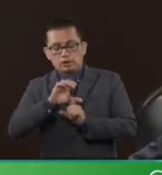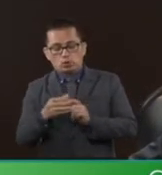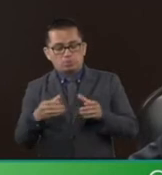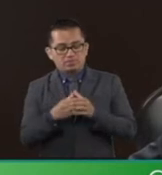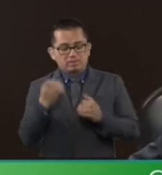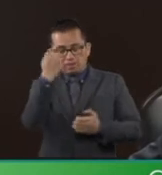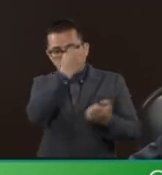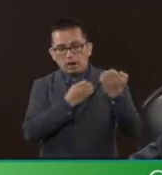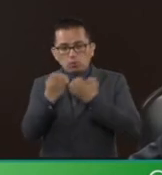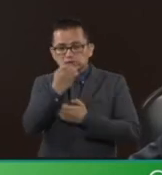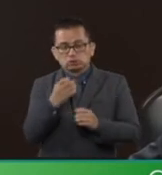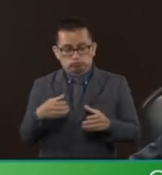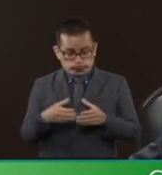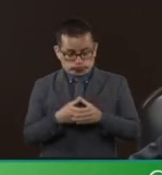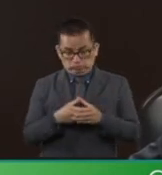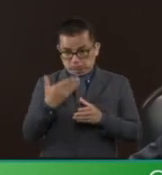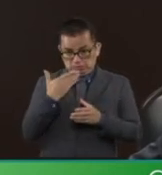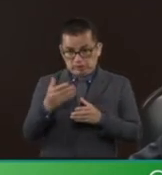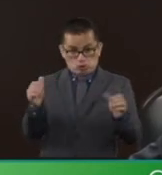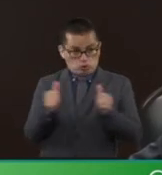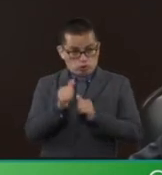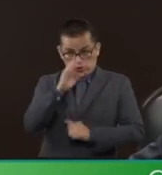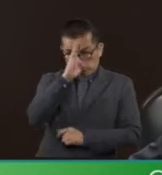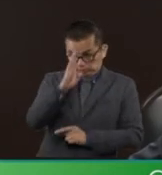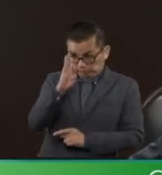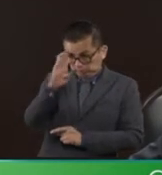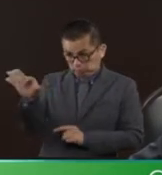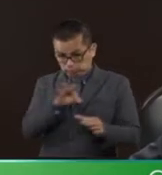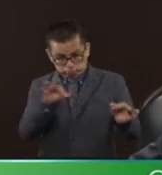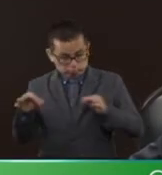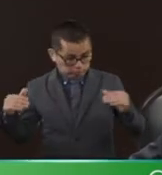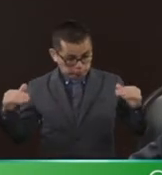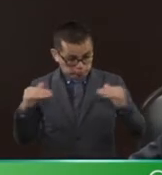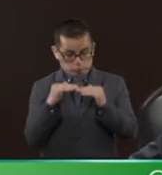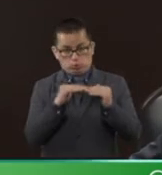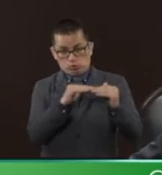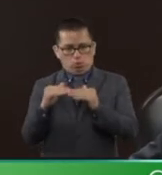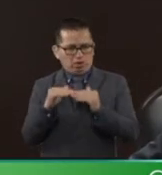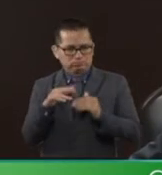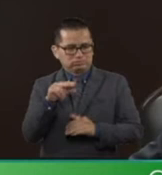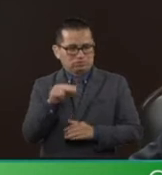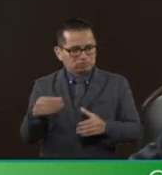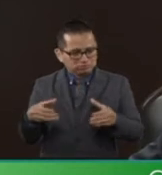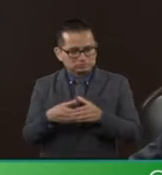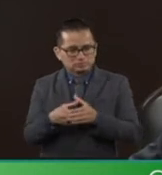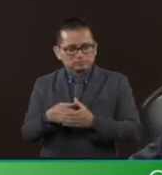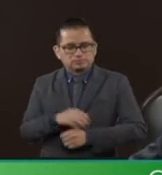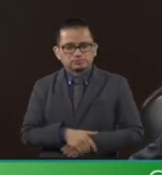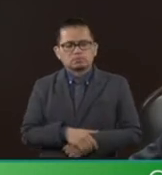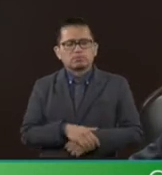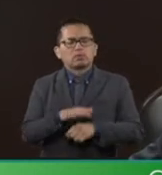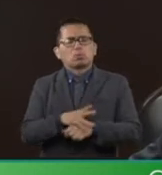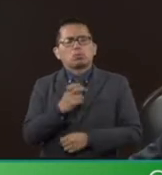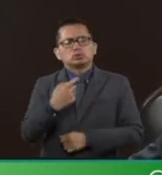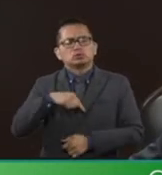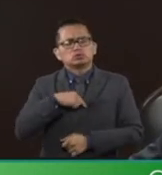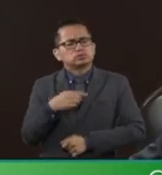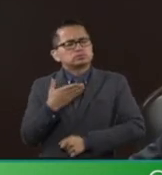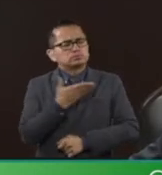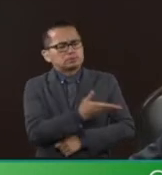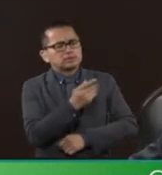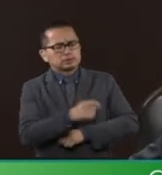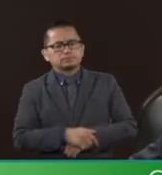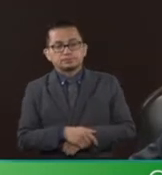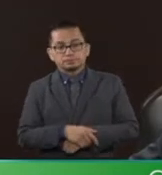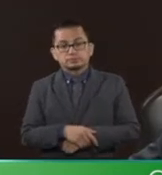lado la objetividad y la igualdad en la elección. Ante esto, exigimos que la integración del Comité de